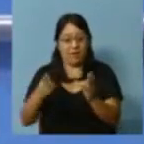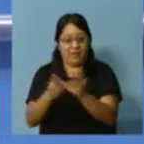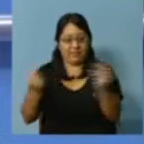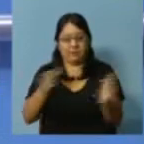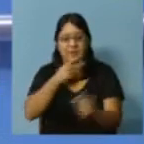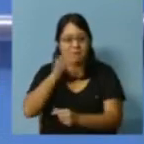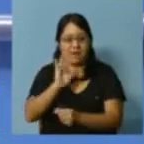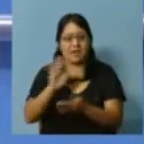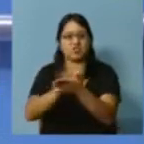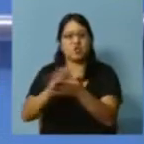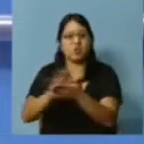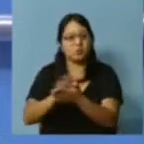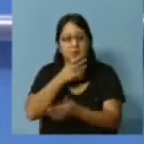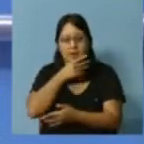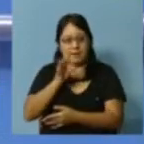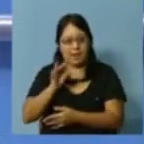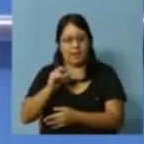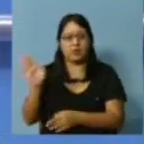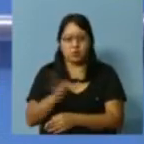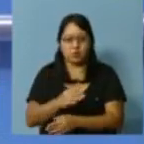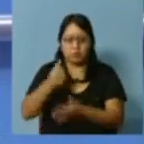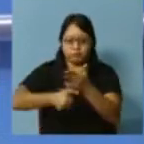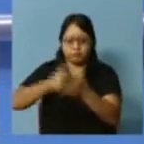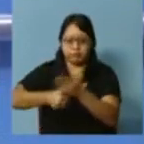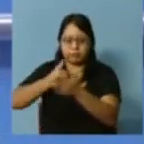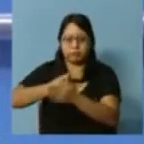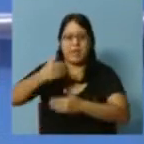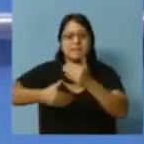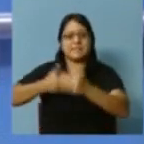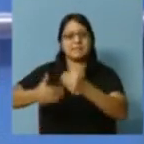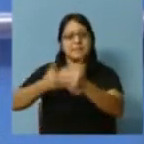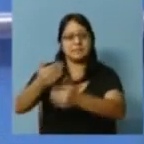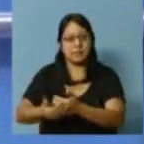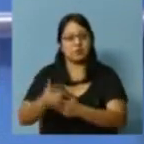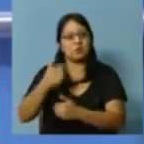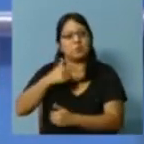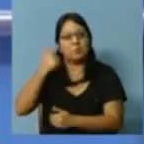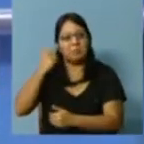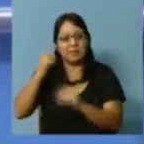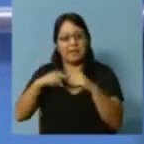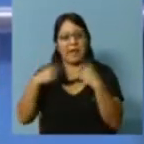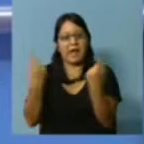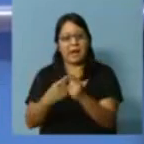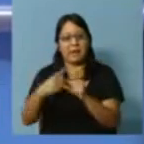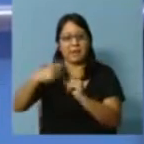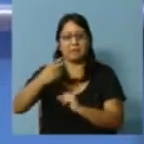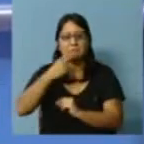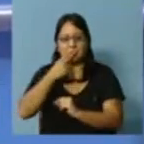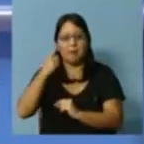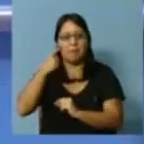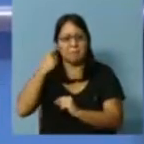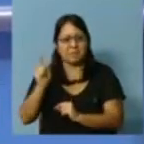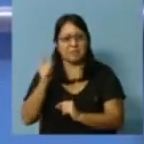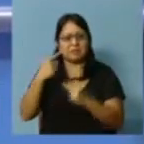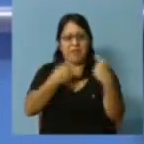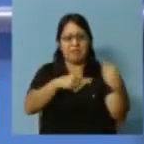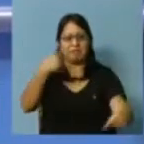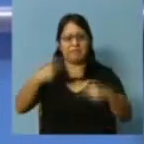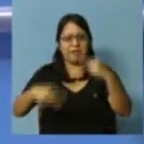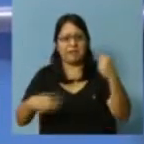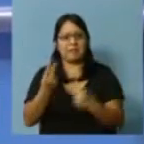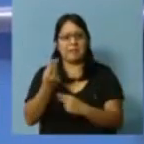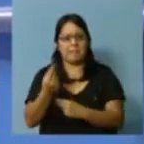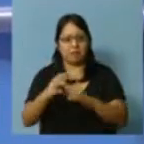debemos seguir adelante yo creo que la cámara del tabaco no puede permitir en precios diferenciales y tampoco el precio por el cual